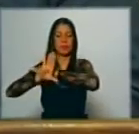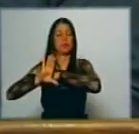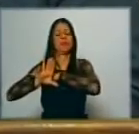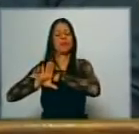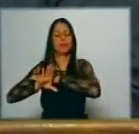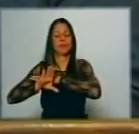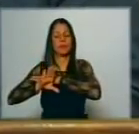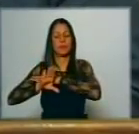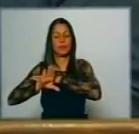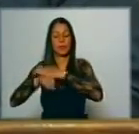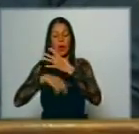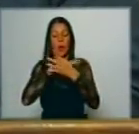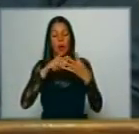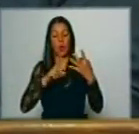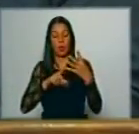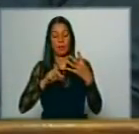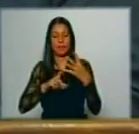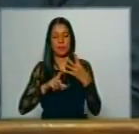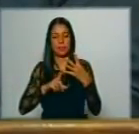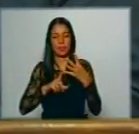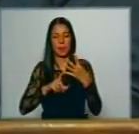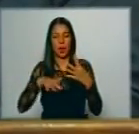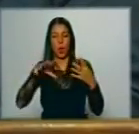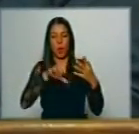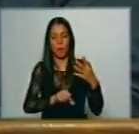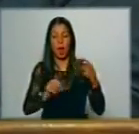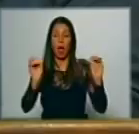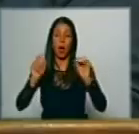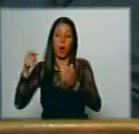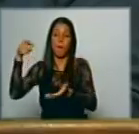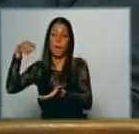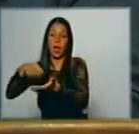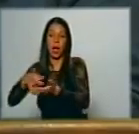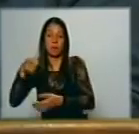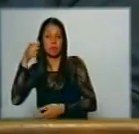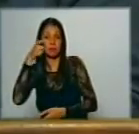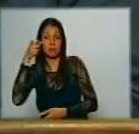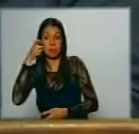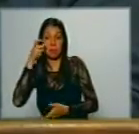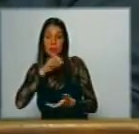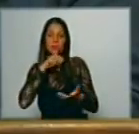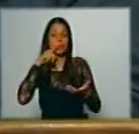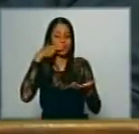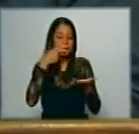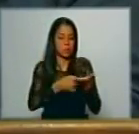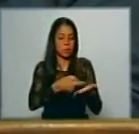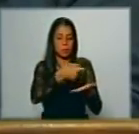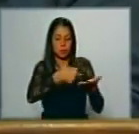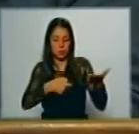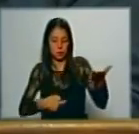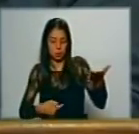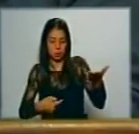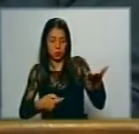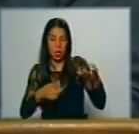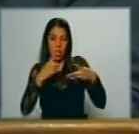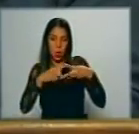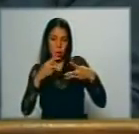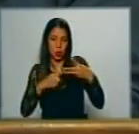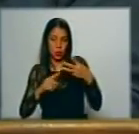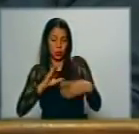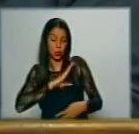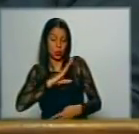Socioeconómicos. 4. Adquirir, pagar, custodiar y registrar los bienes asignados a